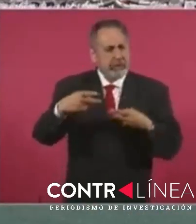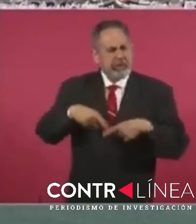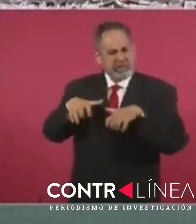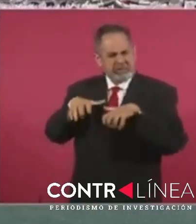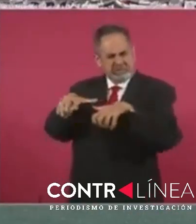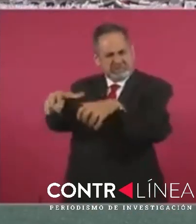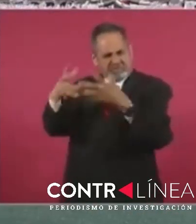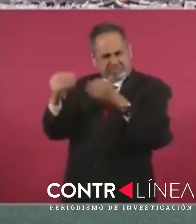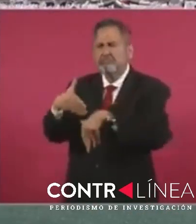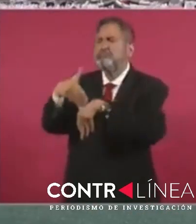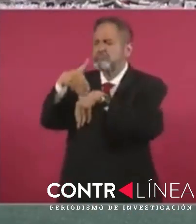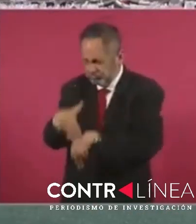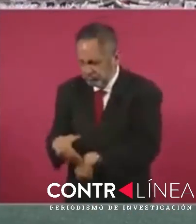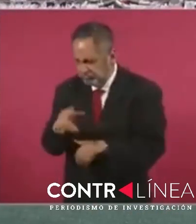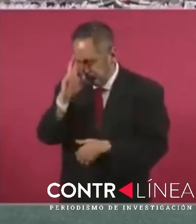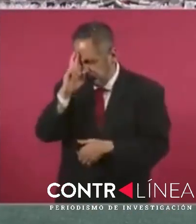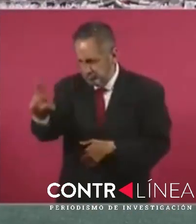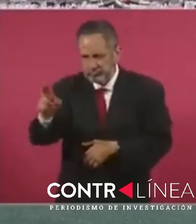servicio del pueblo.